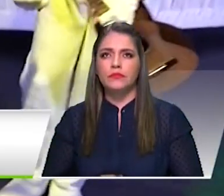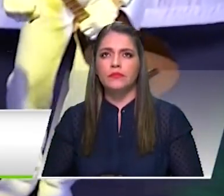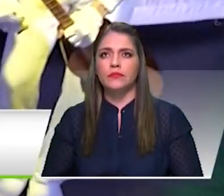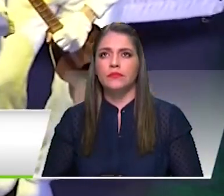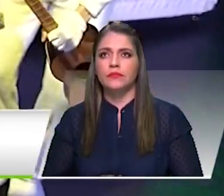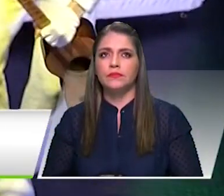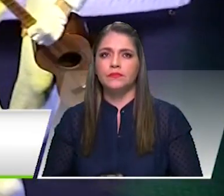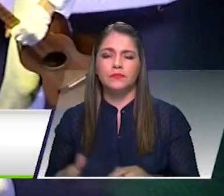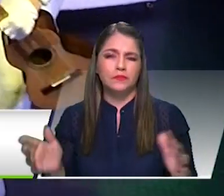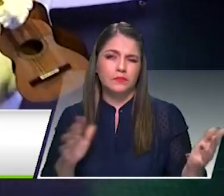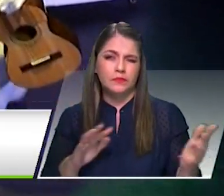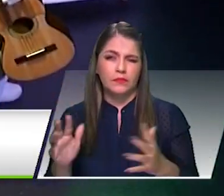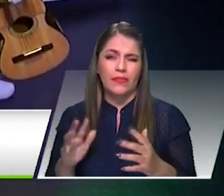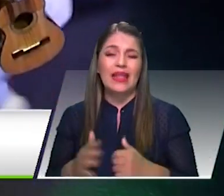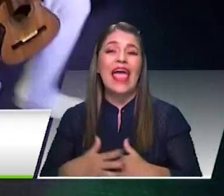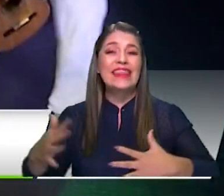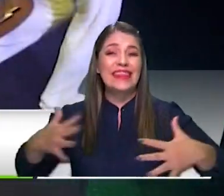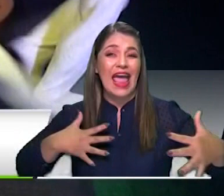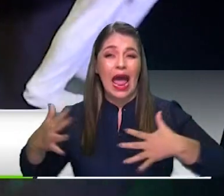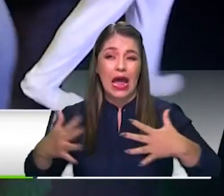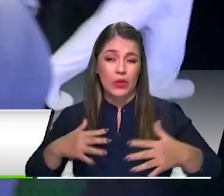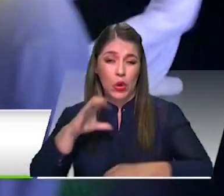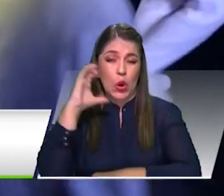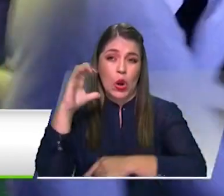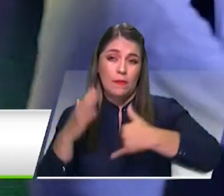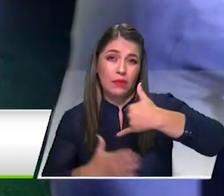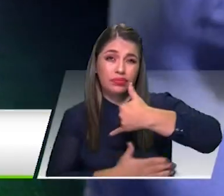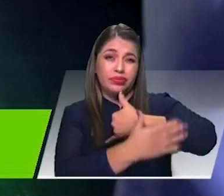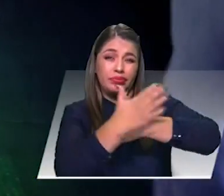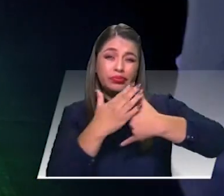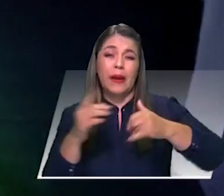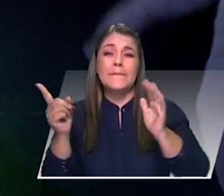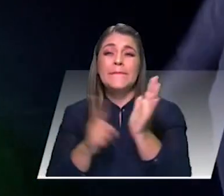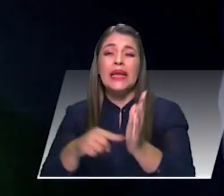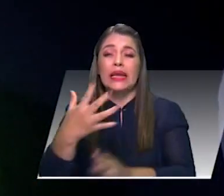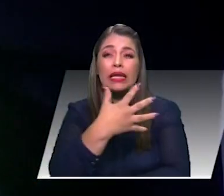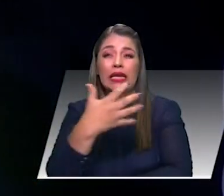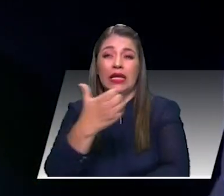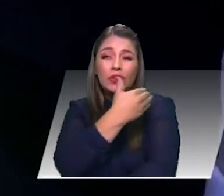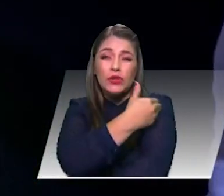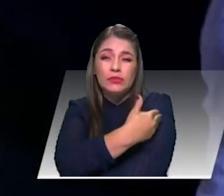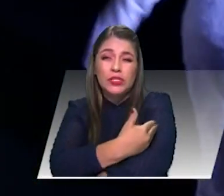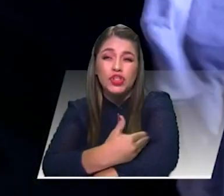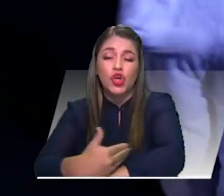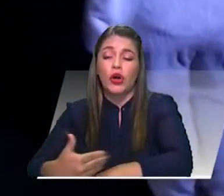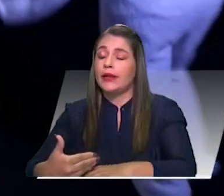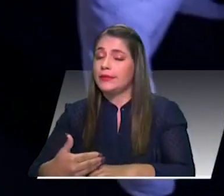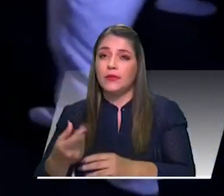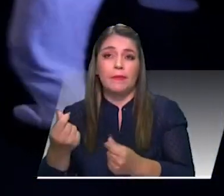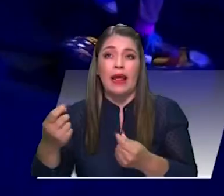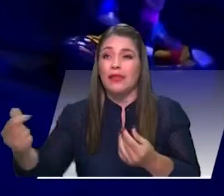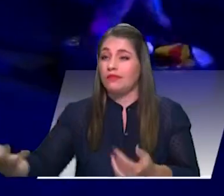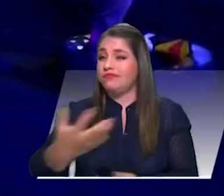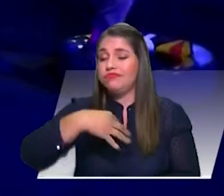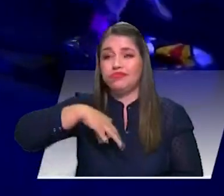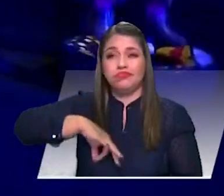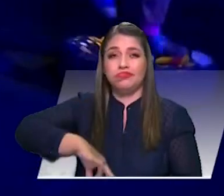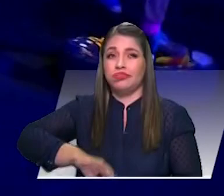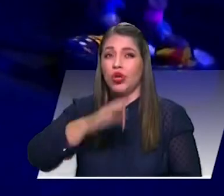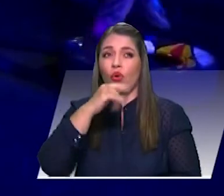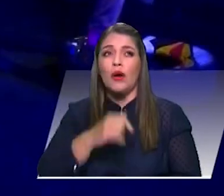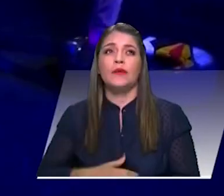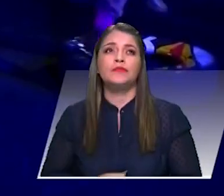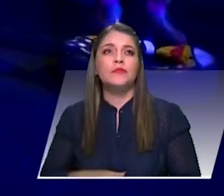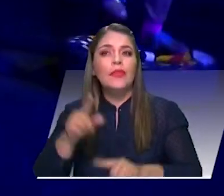Se estima que las salas de teatro en el país dejaron de percibir 1.500 millones de pesos durante la emergencia sanitaria. Muchos